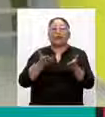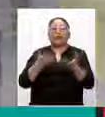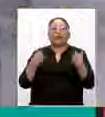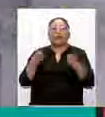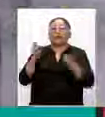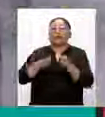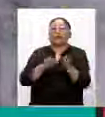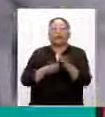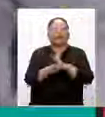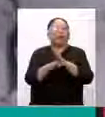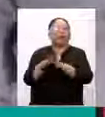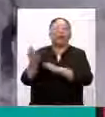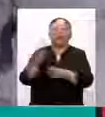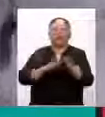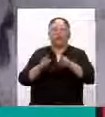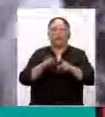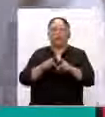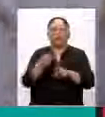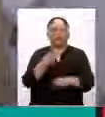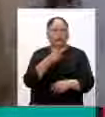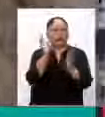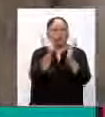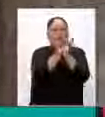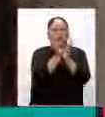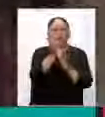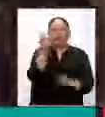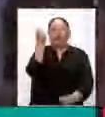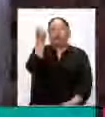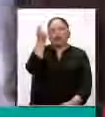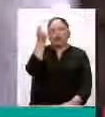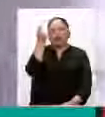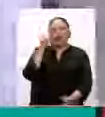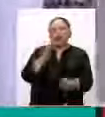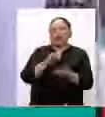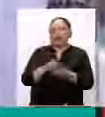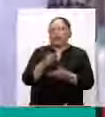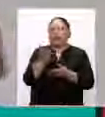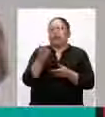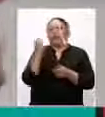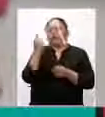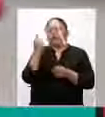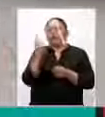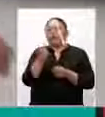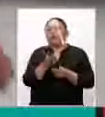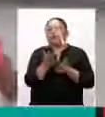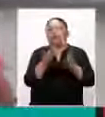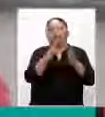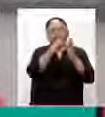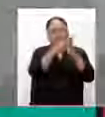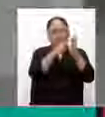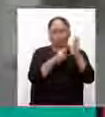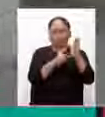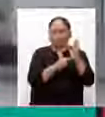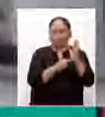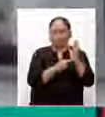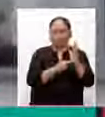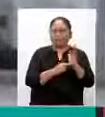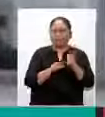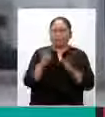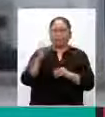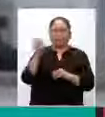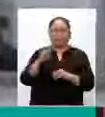exigencia, entendemos también como Defensoría que la capacidad, reitero, resolutiva no es la que necesita la población,